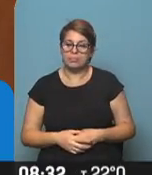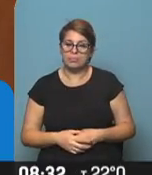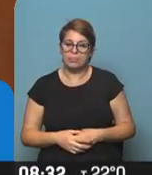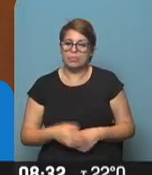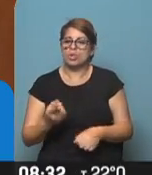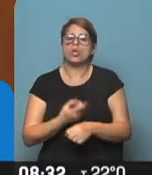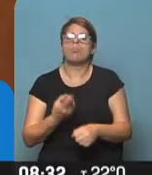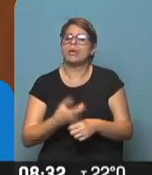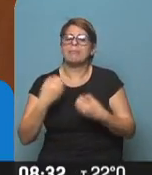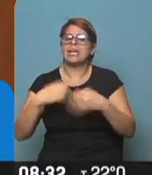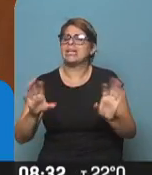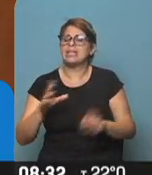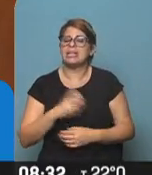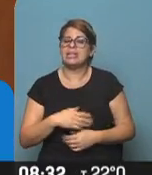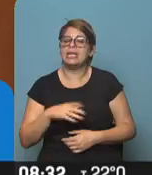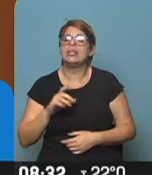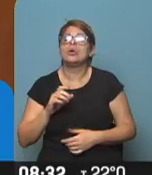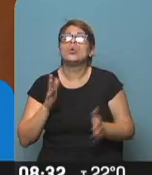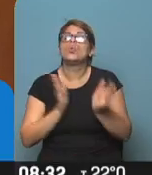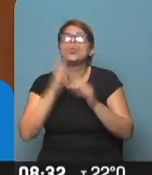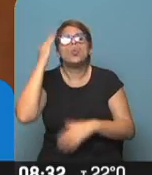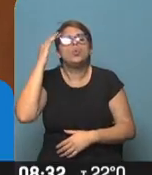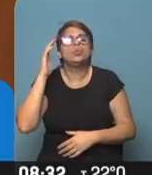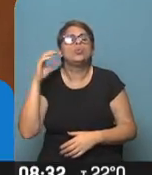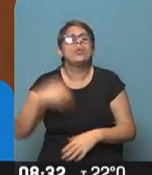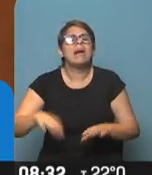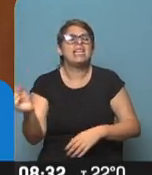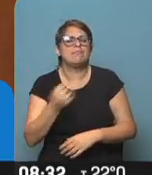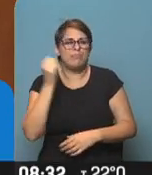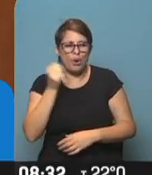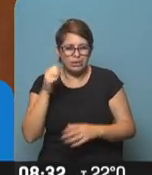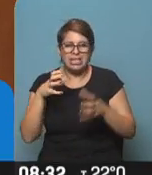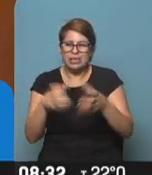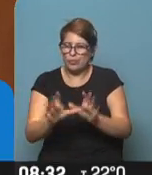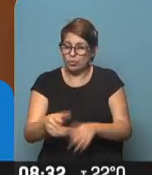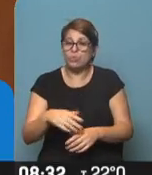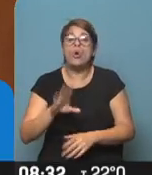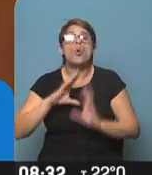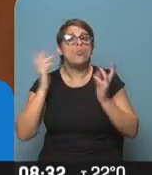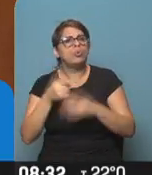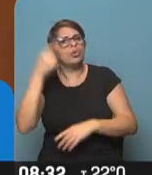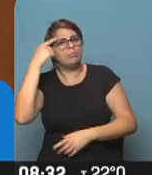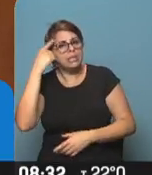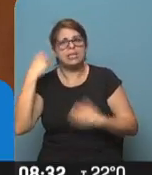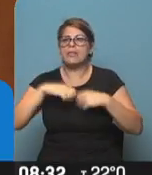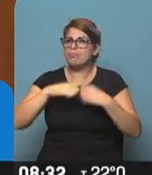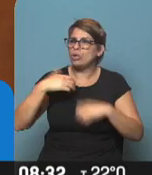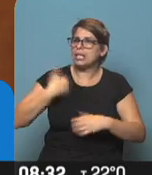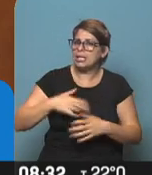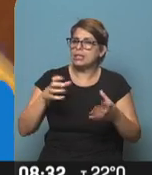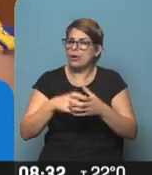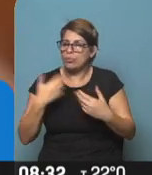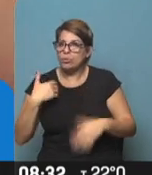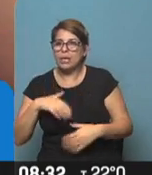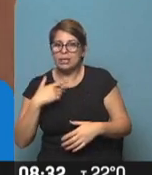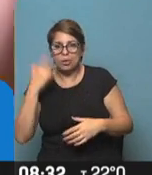podemos perder nuestro patrimonio cultural más grande en el mundo ven al fútbol argentino y ven al deporte argentino como algo de locos